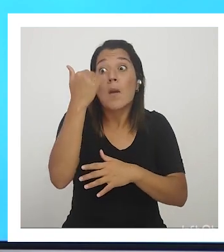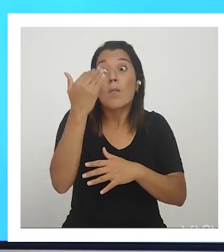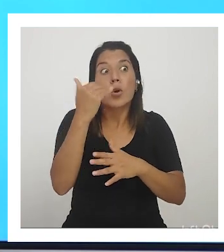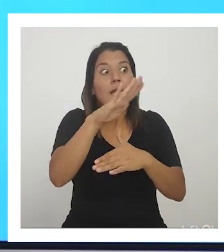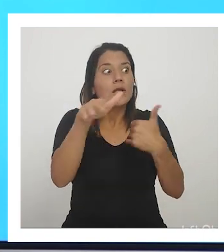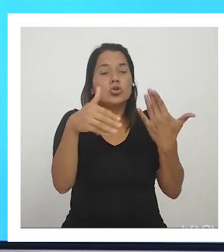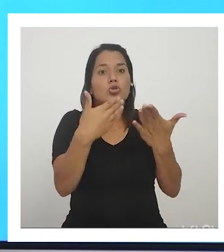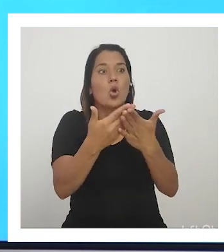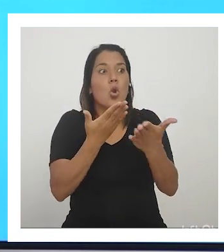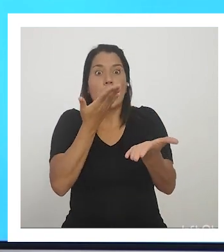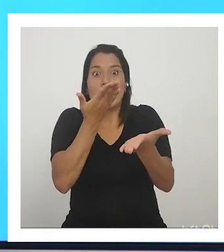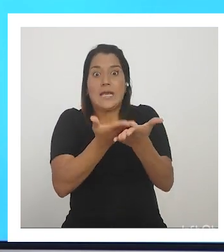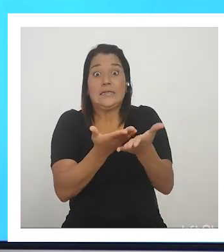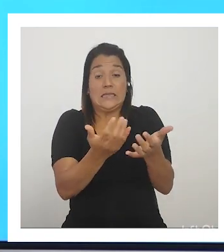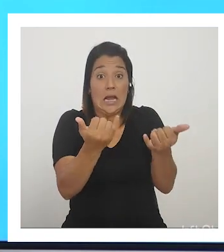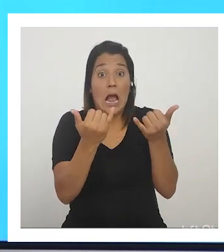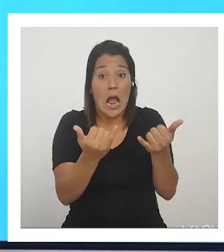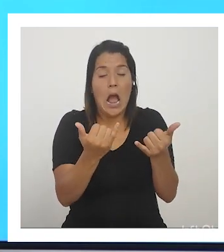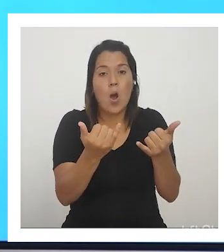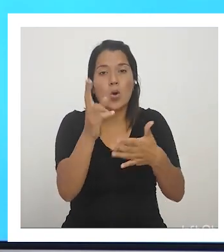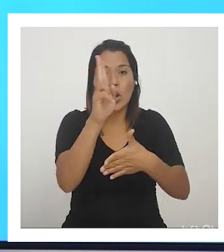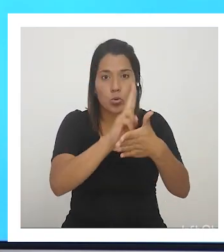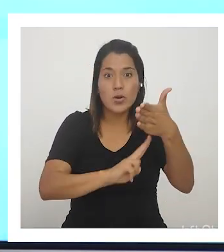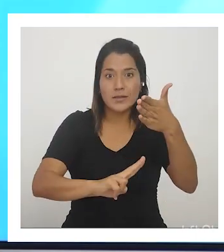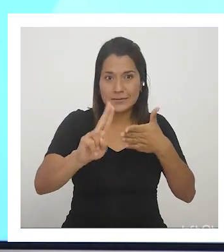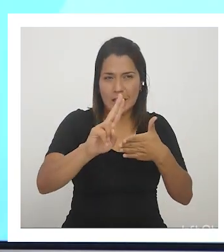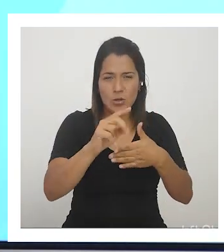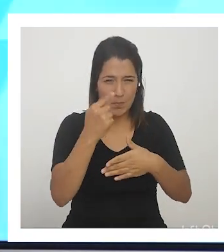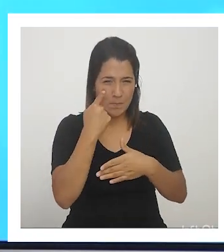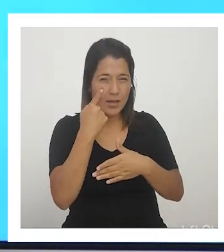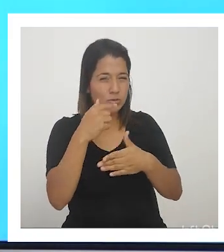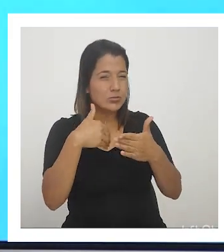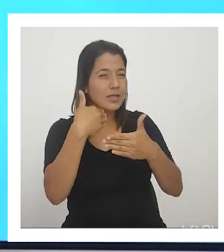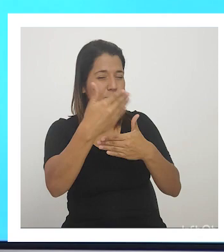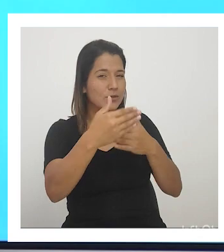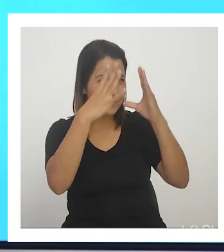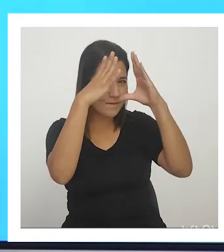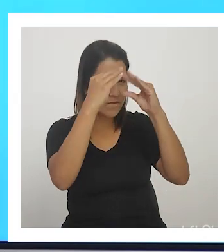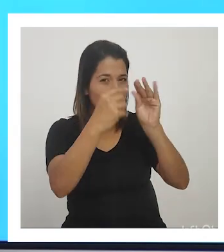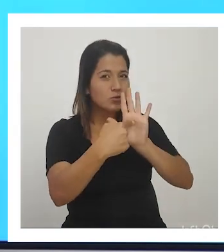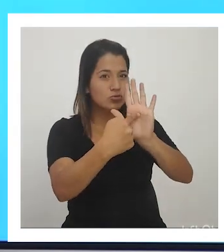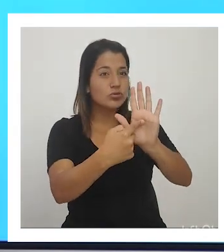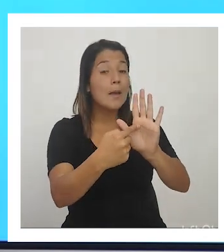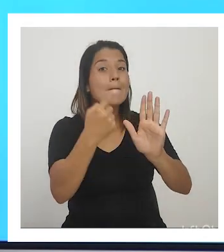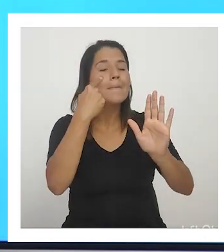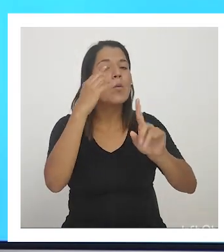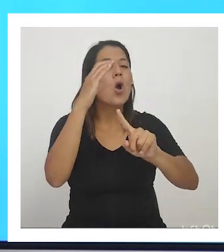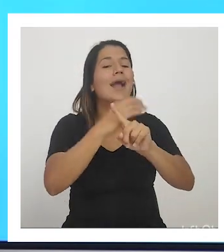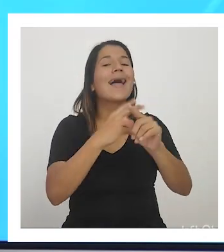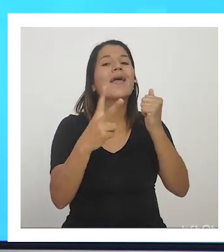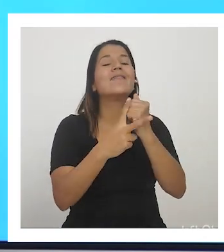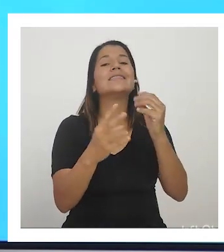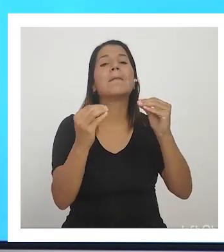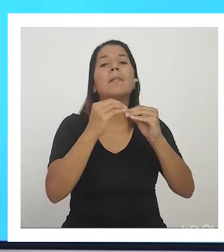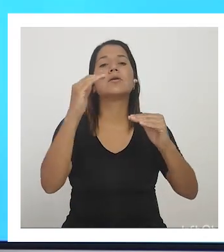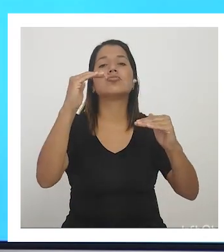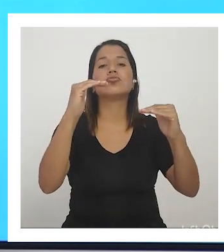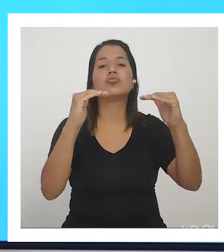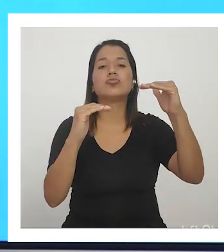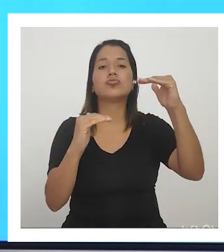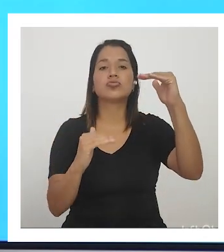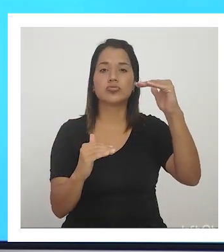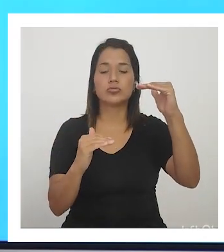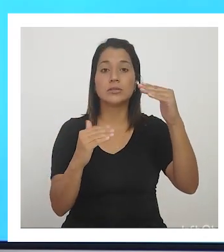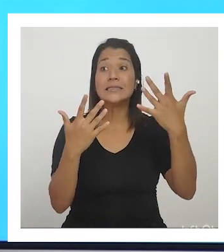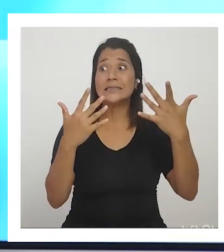este estudio que se va a presentar lo vamos a ver, es cada vez más esa brecha, ¿verdad? Cómo vienen los muchachos formados de